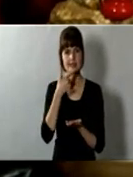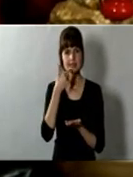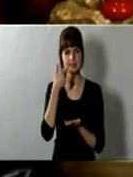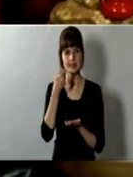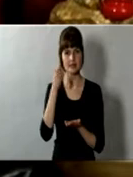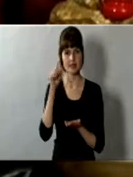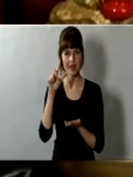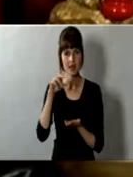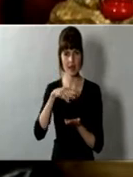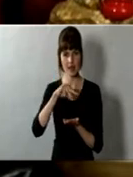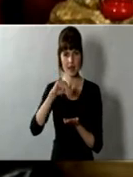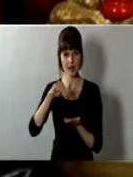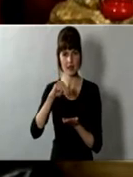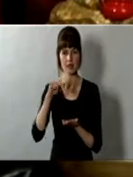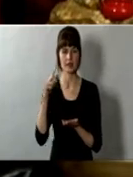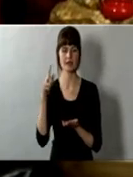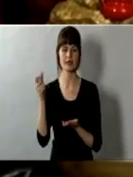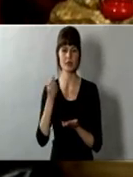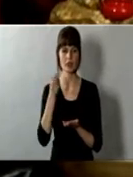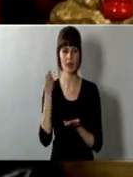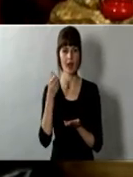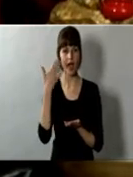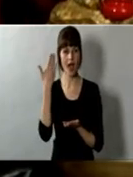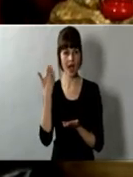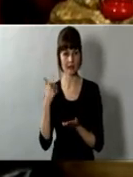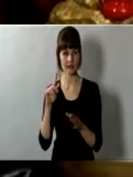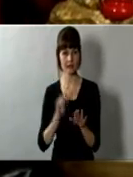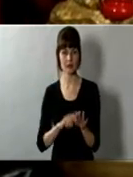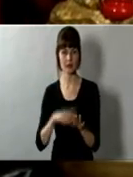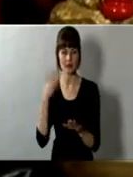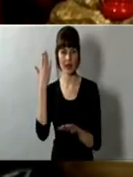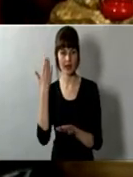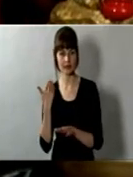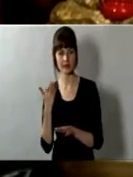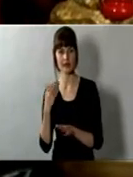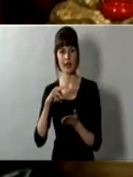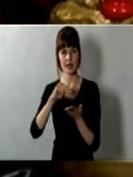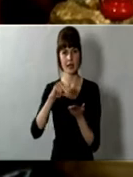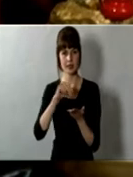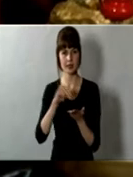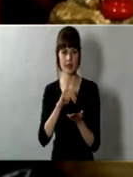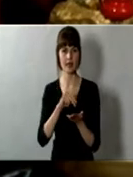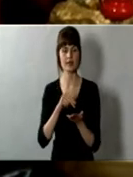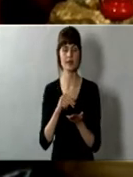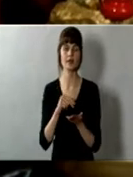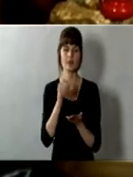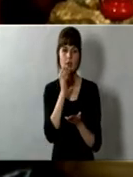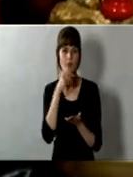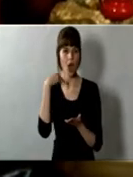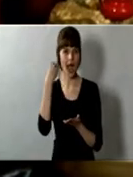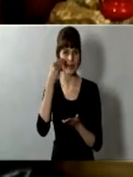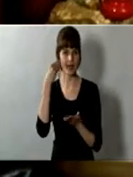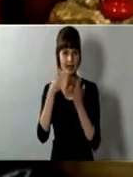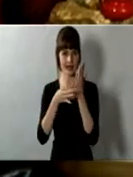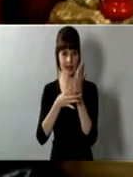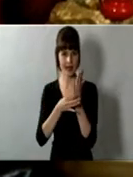Antiguamente se usaba En los frigoríficos Para preservar Los alimentos Pero también